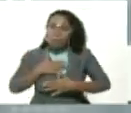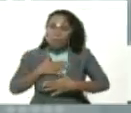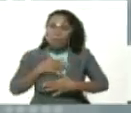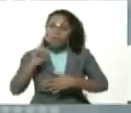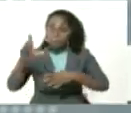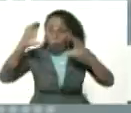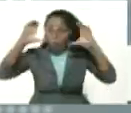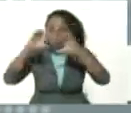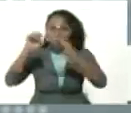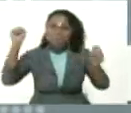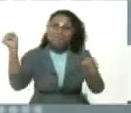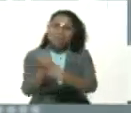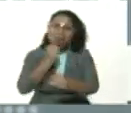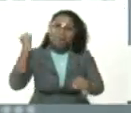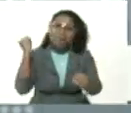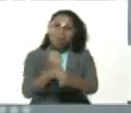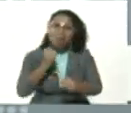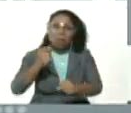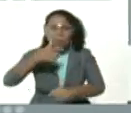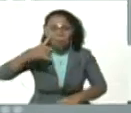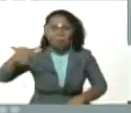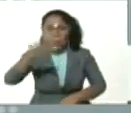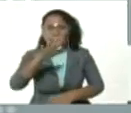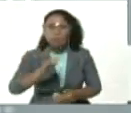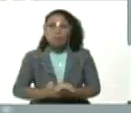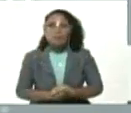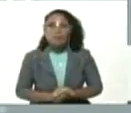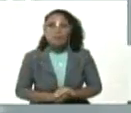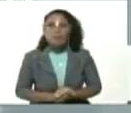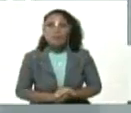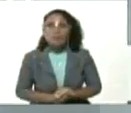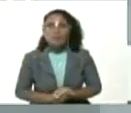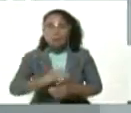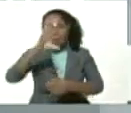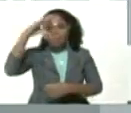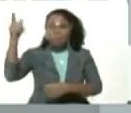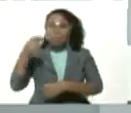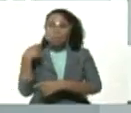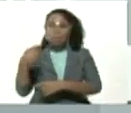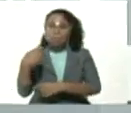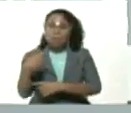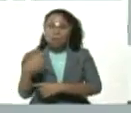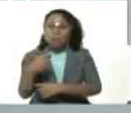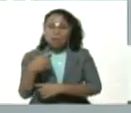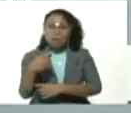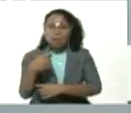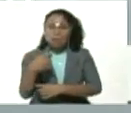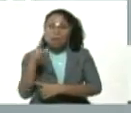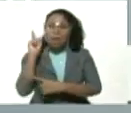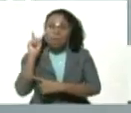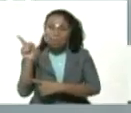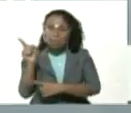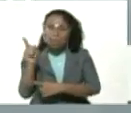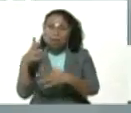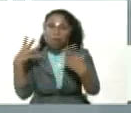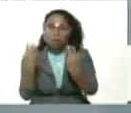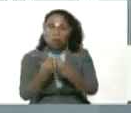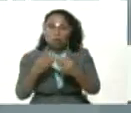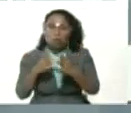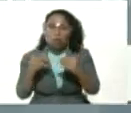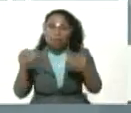concéntrate en trabajar por el pueblo. Que Dios te pague, Jason, a ti y a todo tu